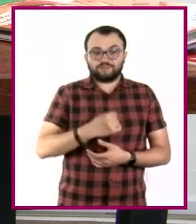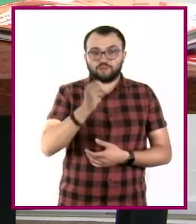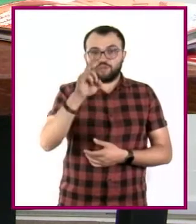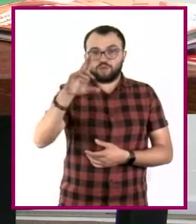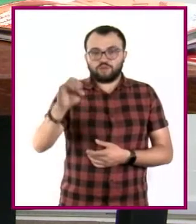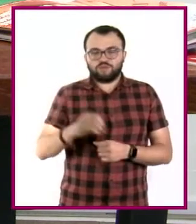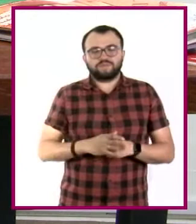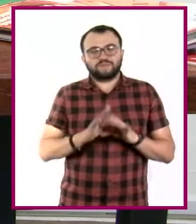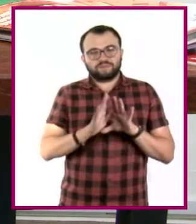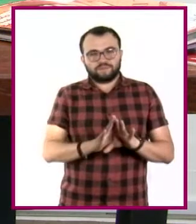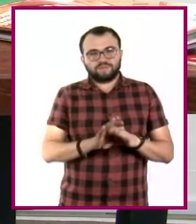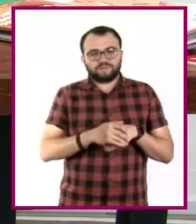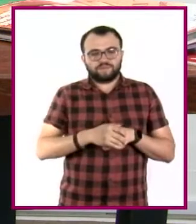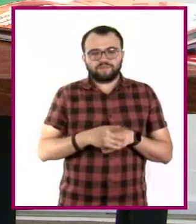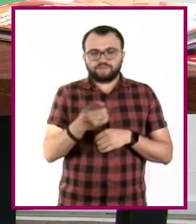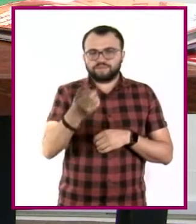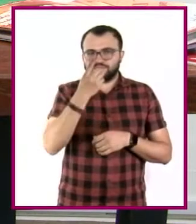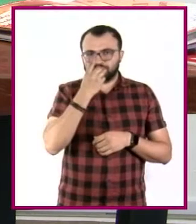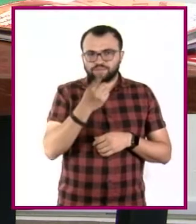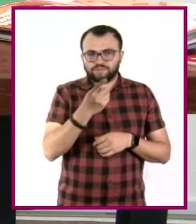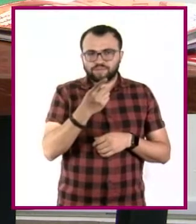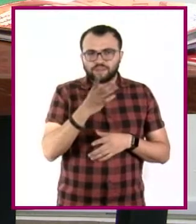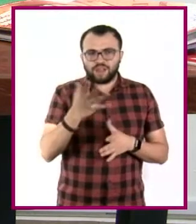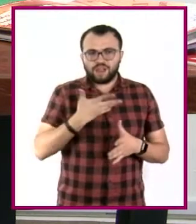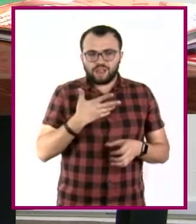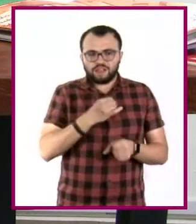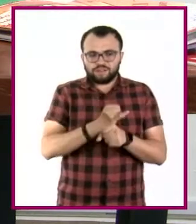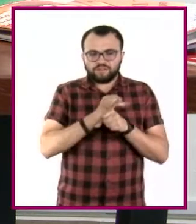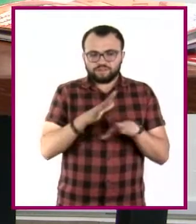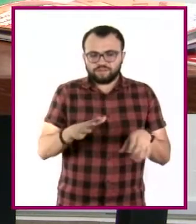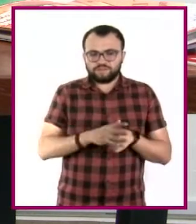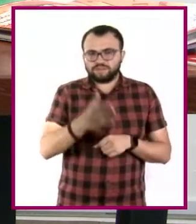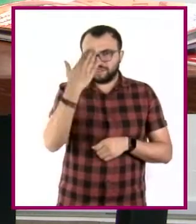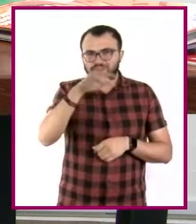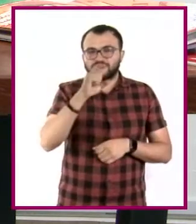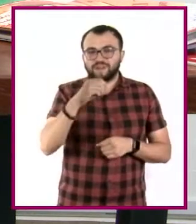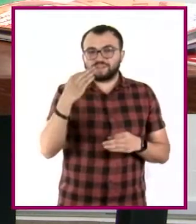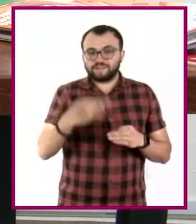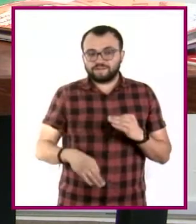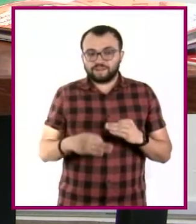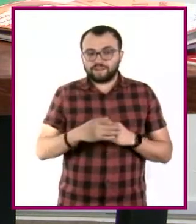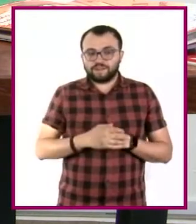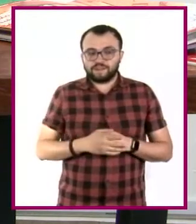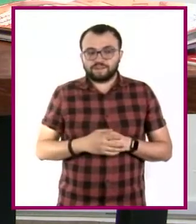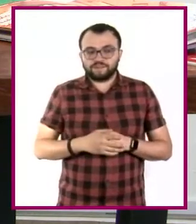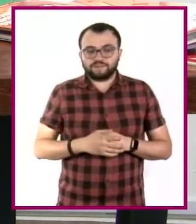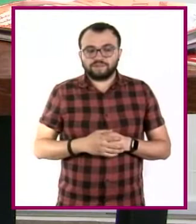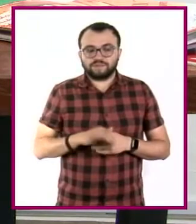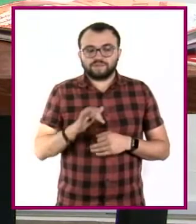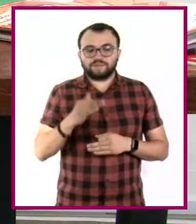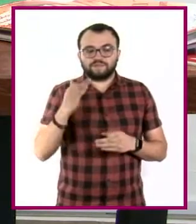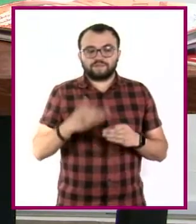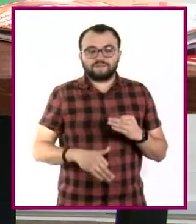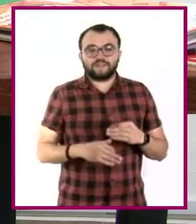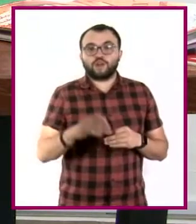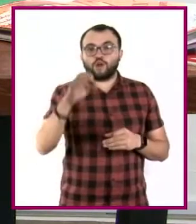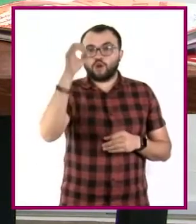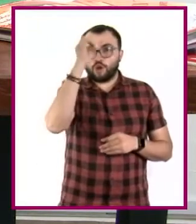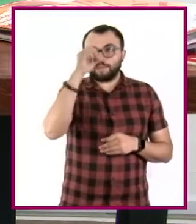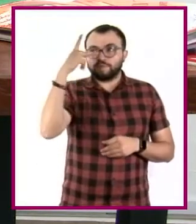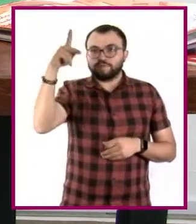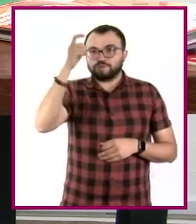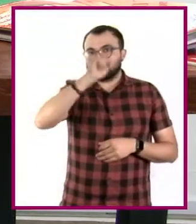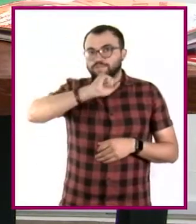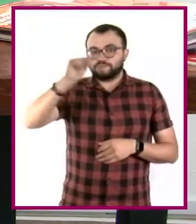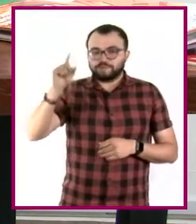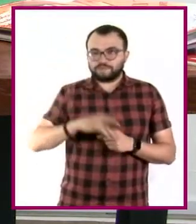Pero espera, aunque ya tengamos bastante información, ¿sabes qué nos está haciendo falta? Sí, nos falta la opinión de un experto.